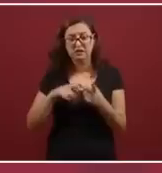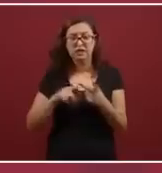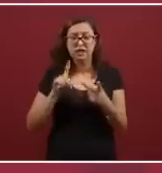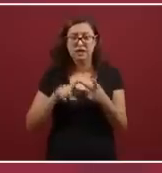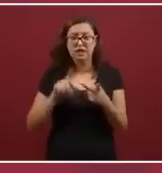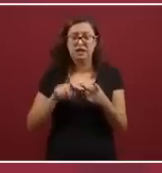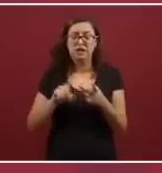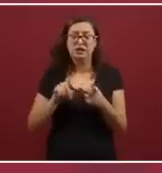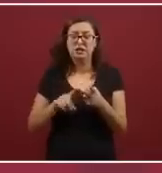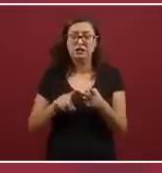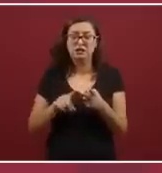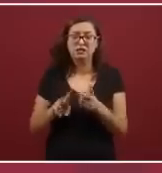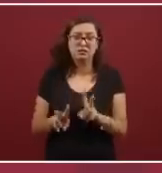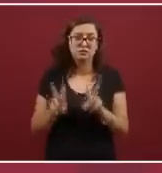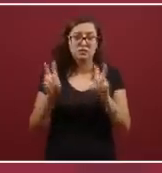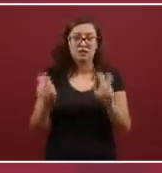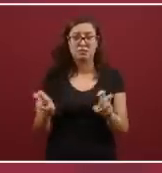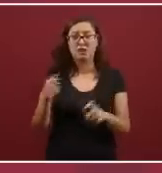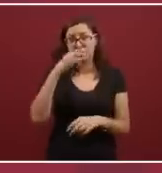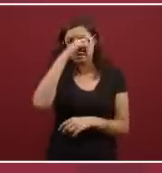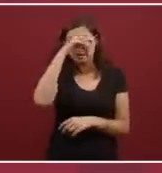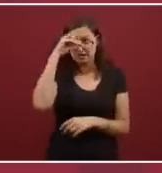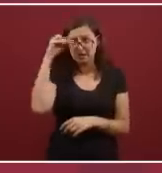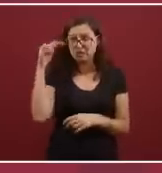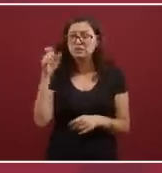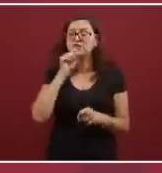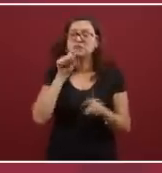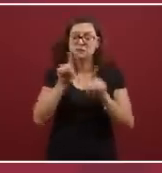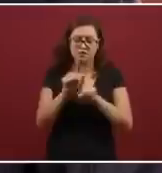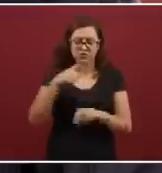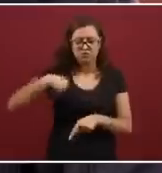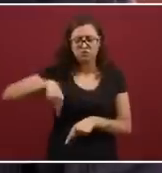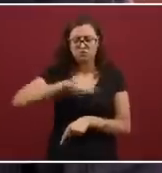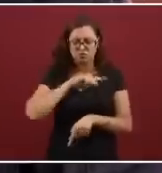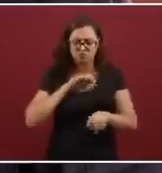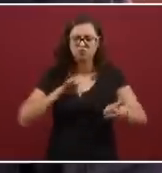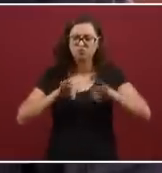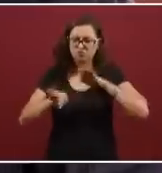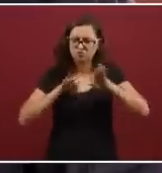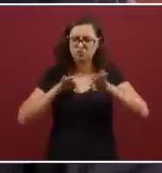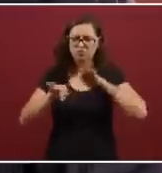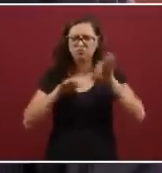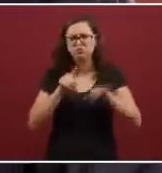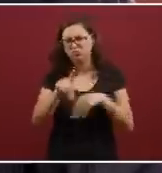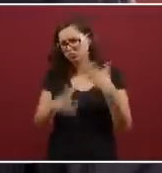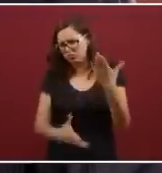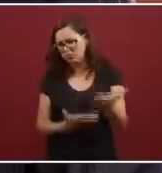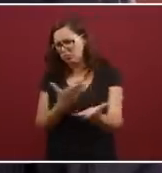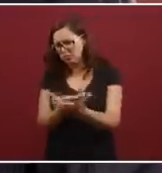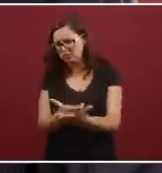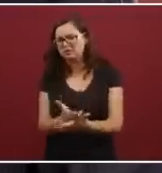damnificados de Nayarit, estamos trabajando, tomamos en cuenta lo que planteas,